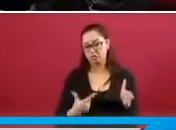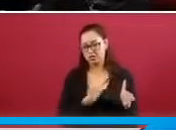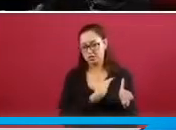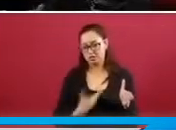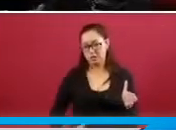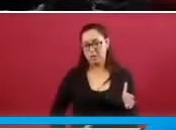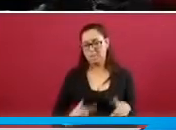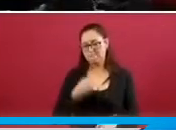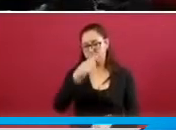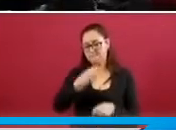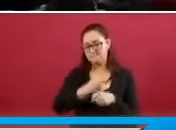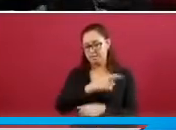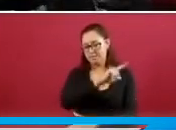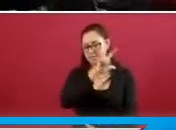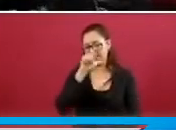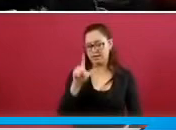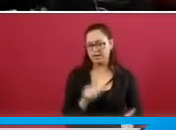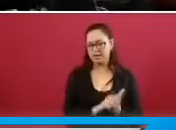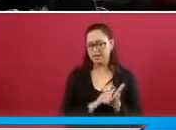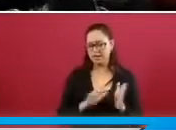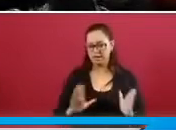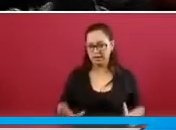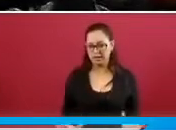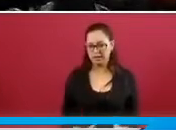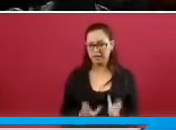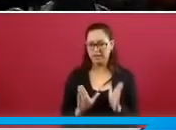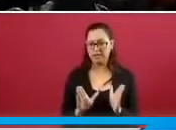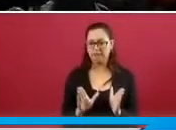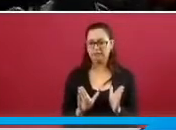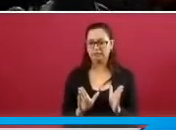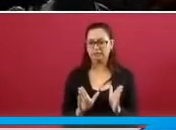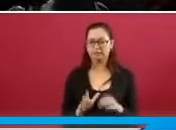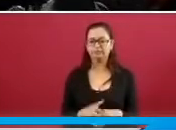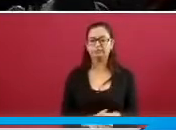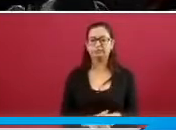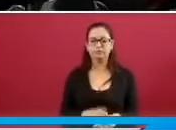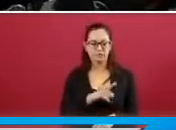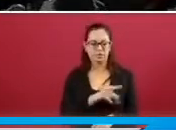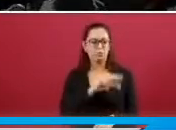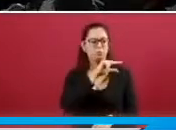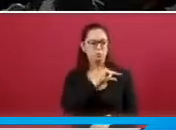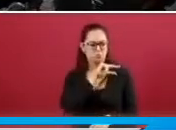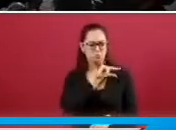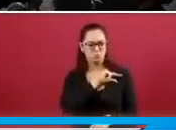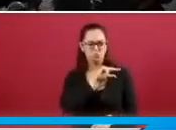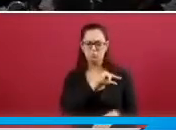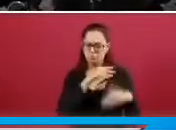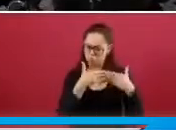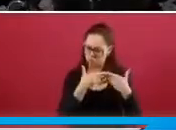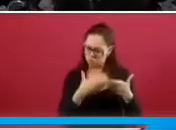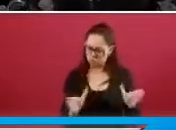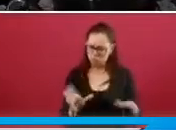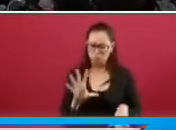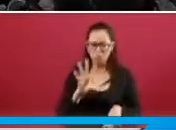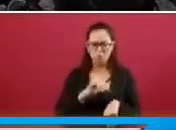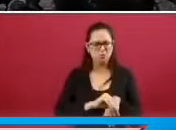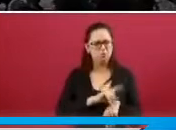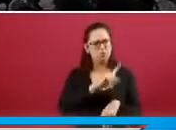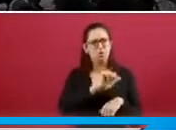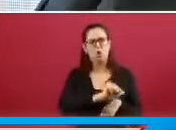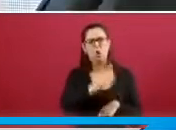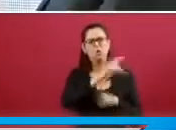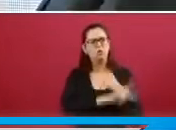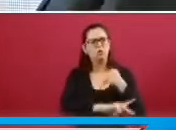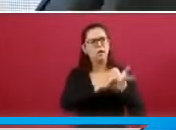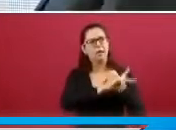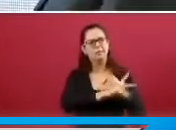Calderón Hinojosa, que fue secretario de Energía en el periodo de Vicente Fox y participa en empresas privadas. Georgina Kessel Martínez en